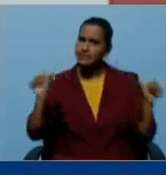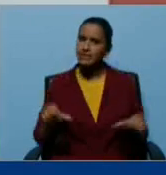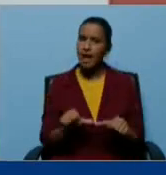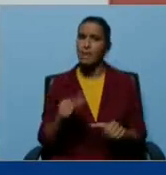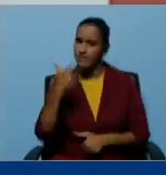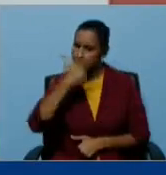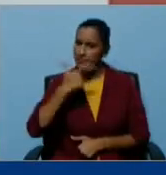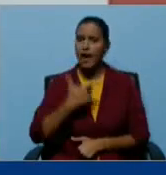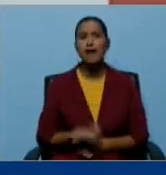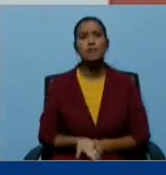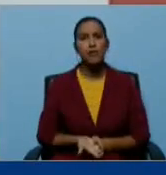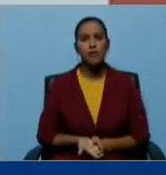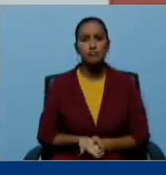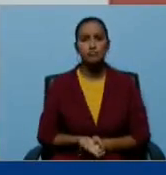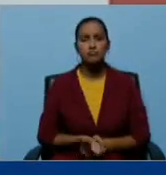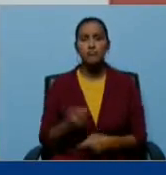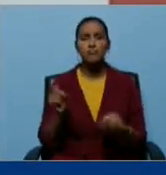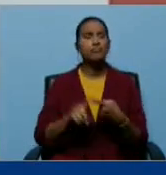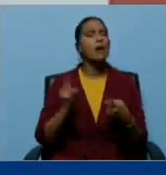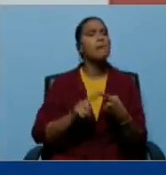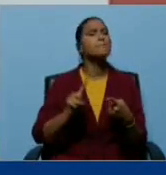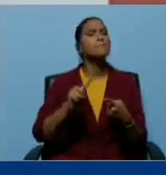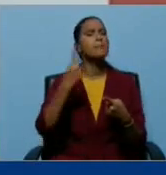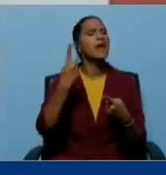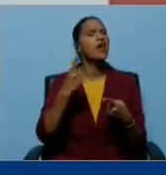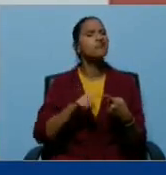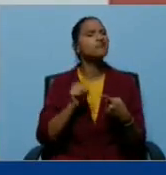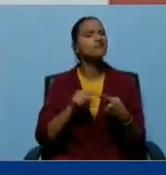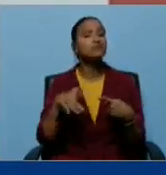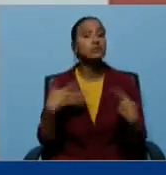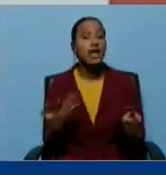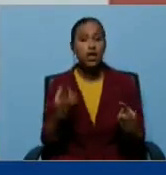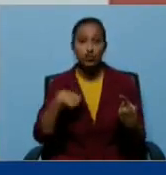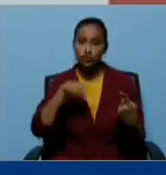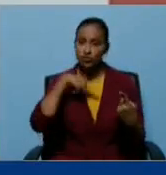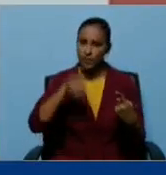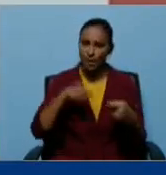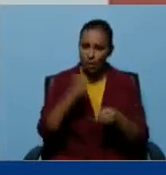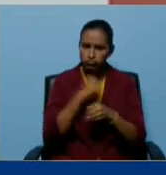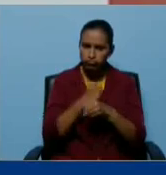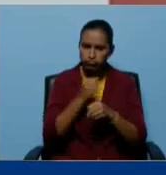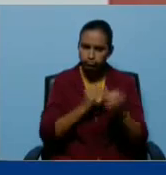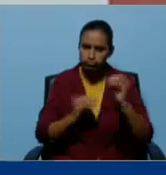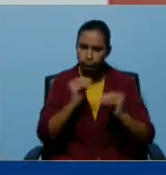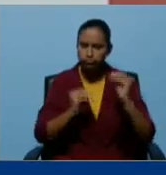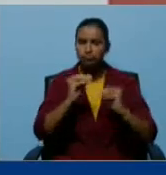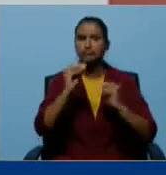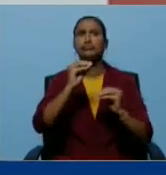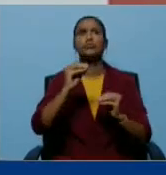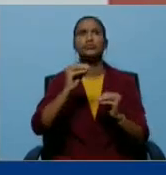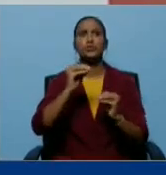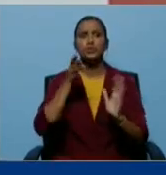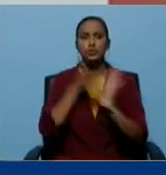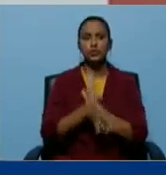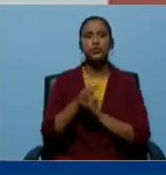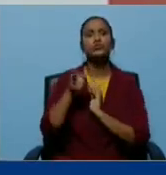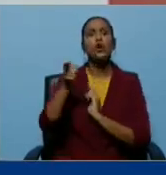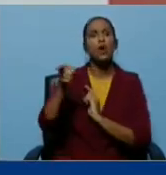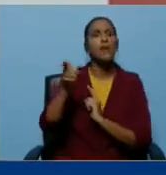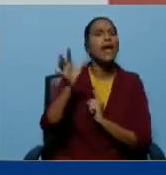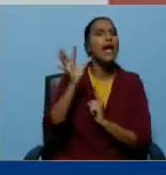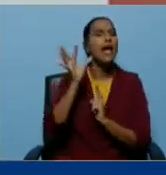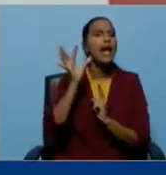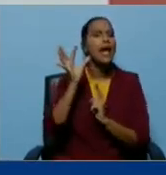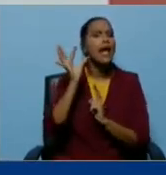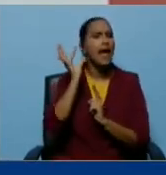En primer lugar, tenemos que construir un sistema de fuerza en tres anillos. Erika Faría, a ti que te gusta ese concepto, el sistema